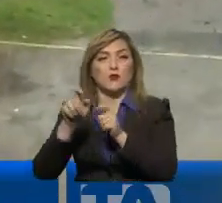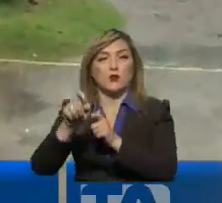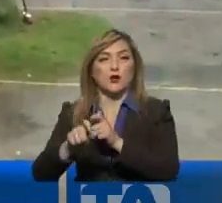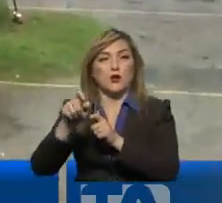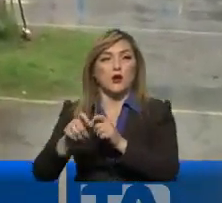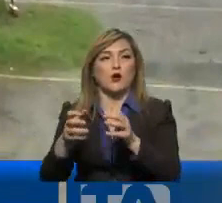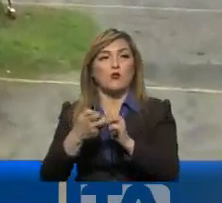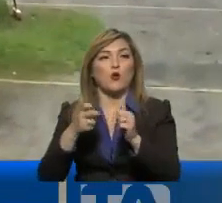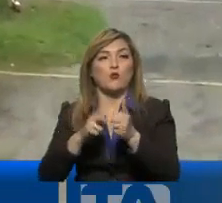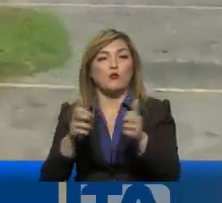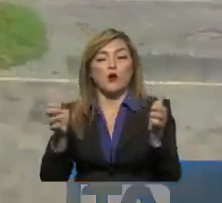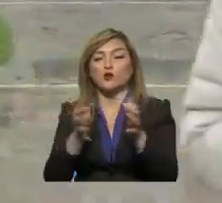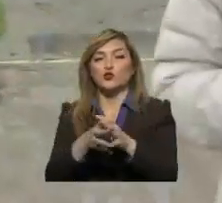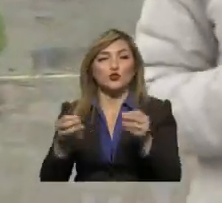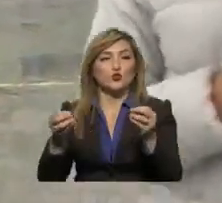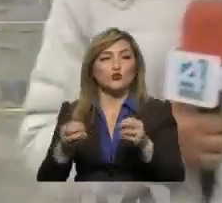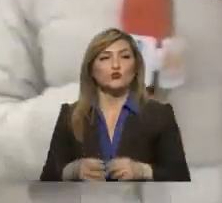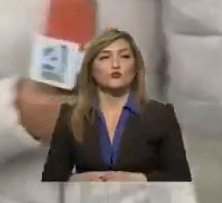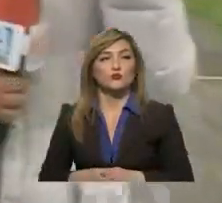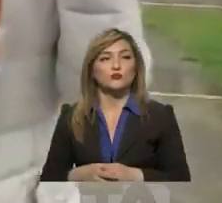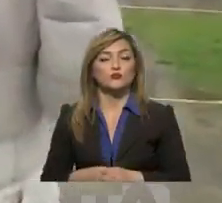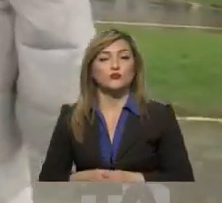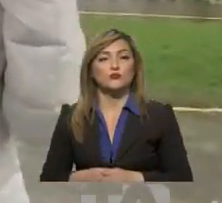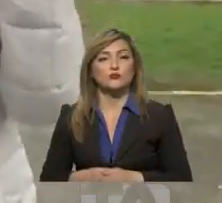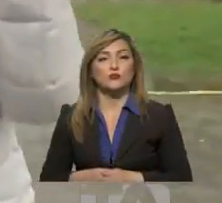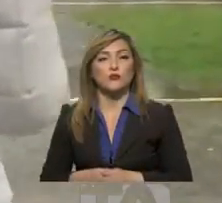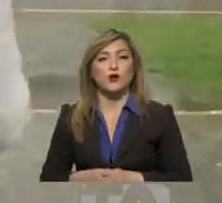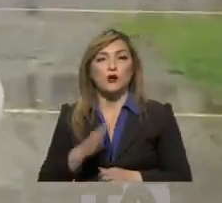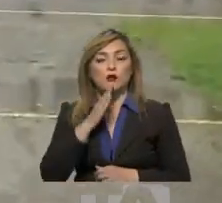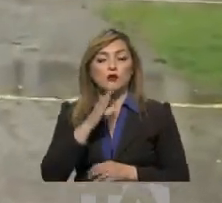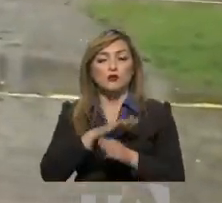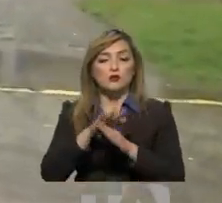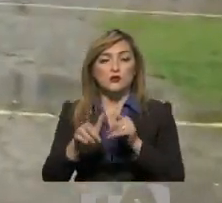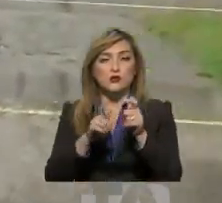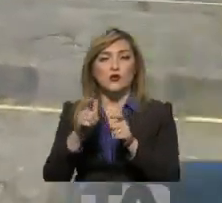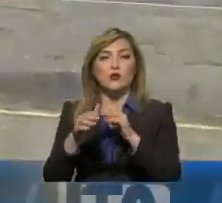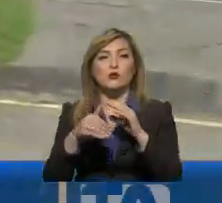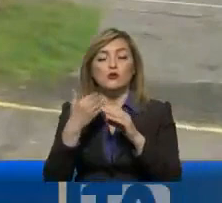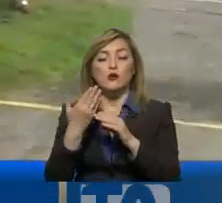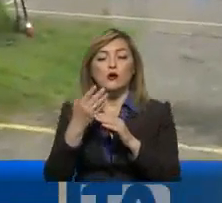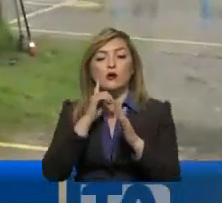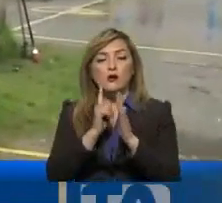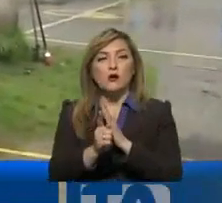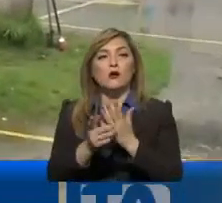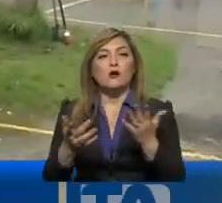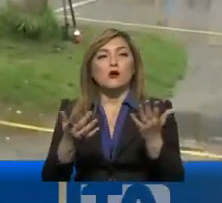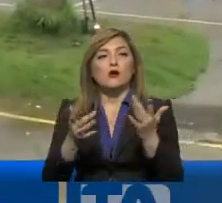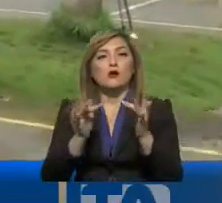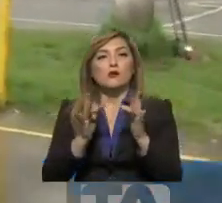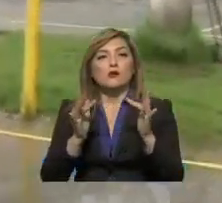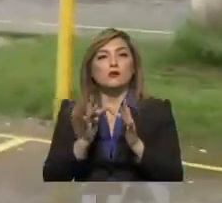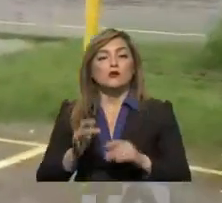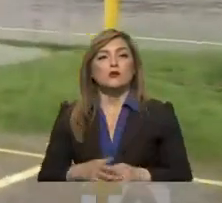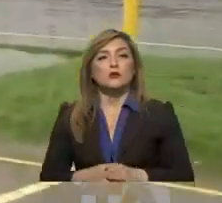una solución para todos estos inconvenientes. Y como siempre, invitamos a nuestros televidentes a enviarnos sus denuncias a nuestras líneas